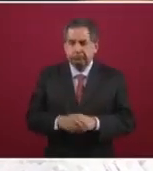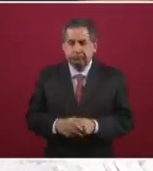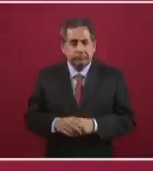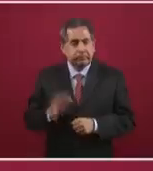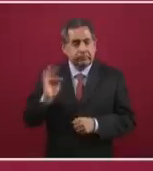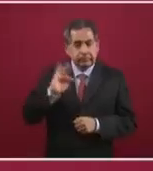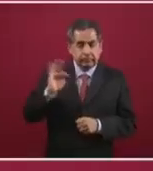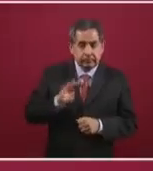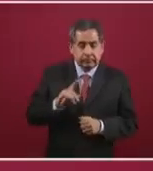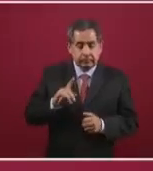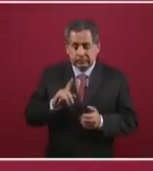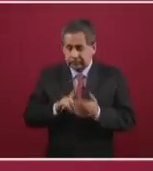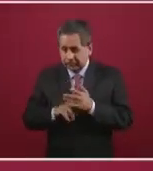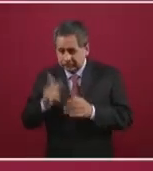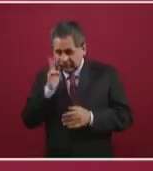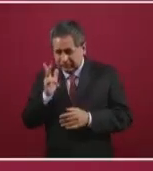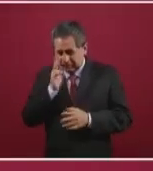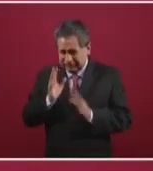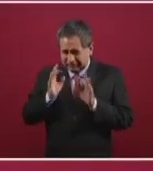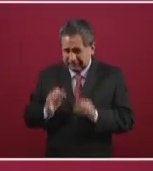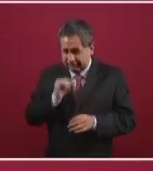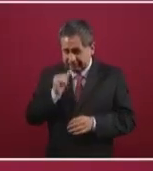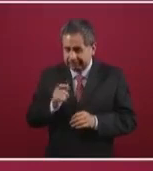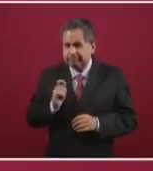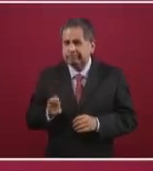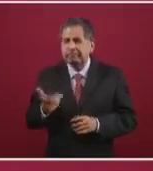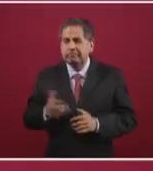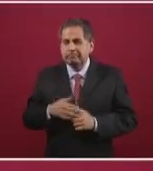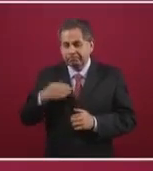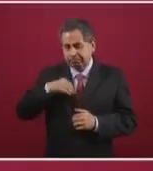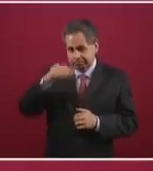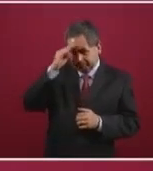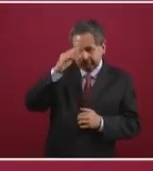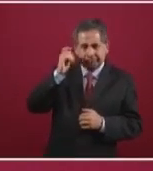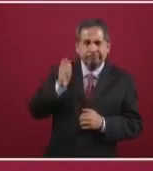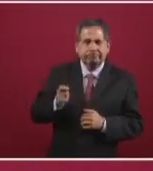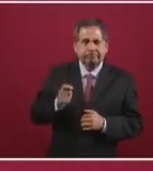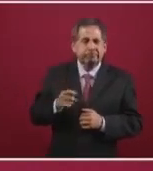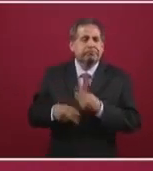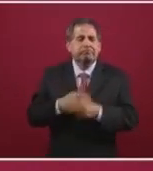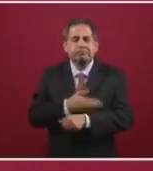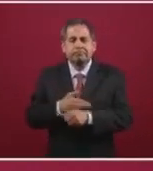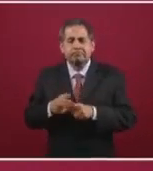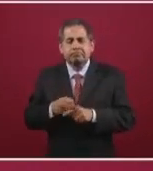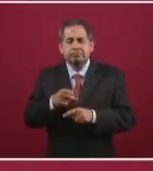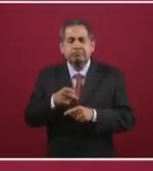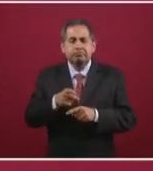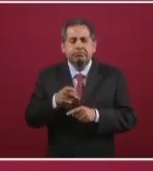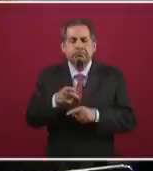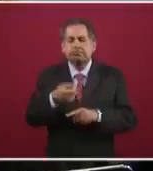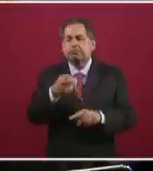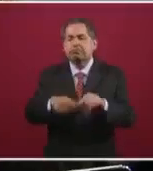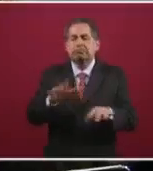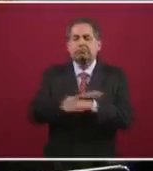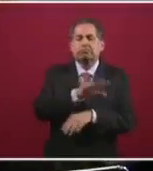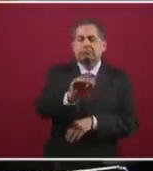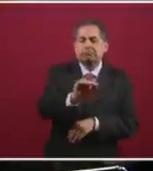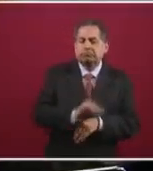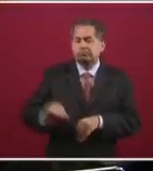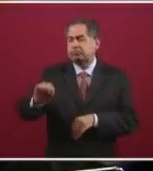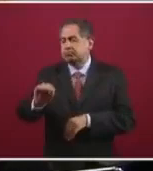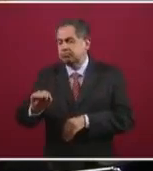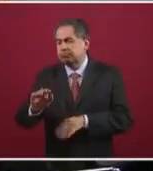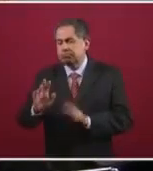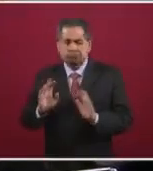algo concreto, lo que consideramos que procede a veces es el cambio de adscripción, ¿no?